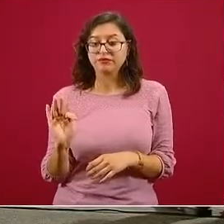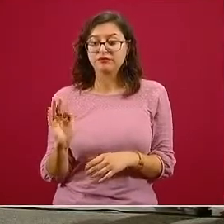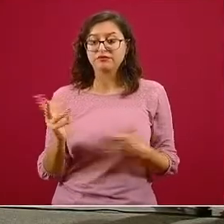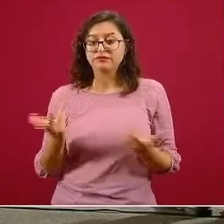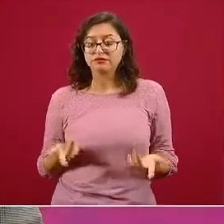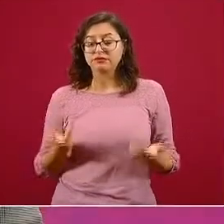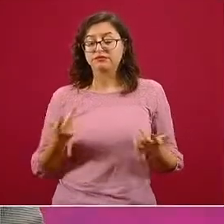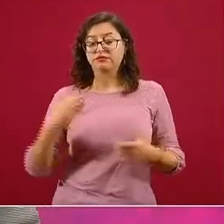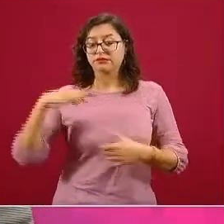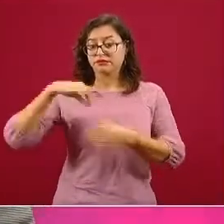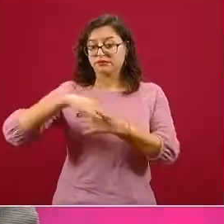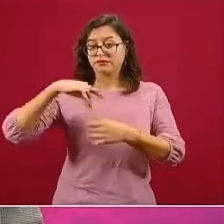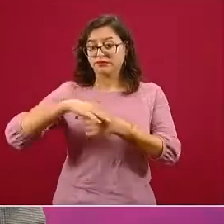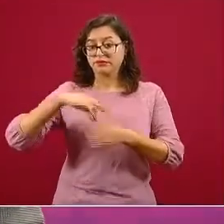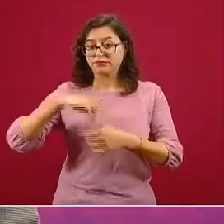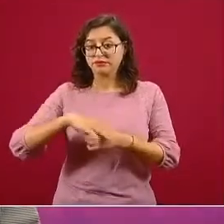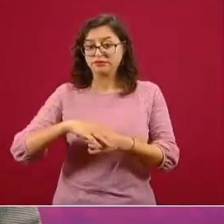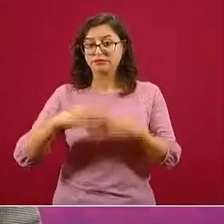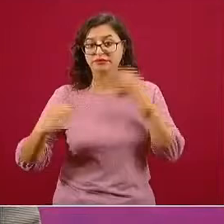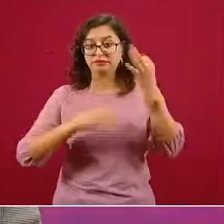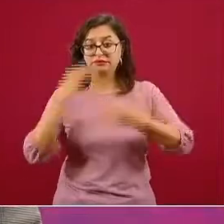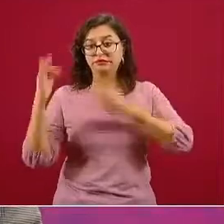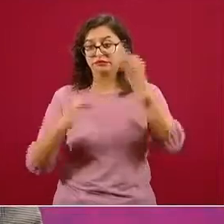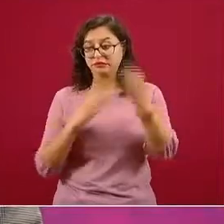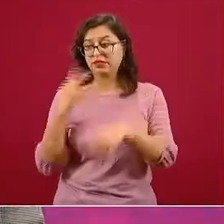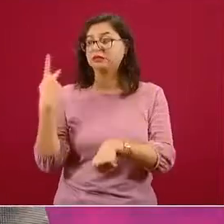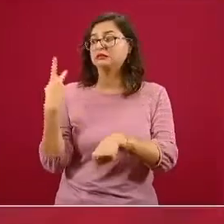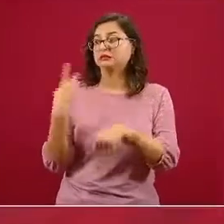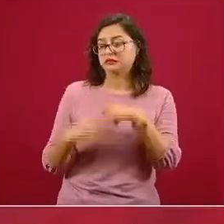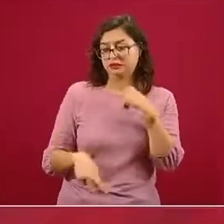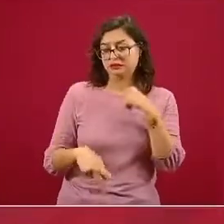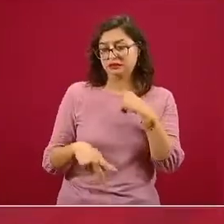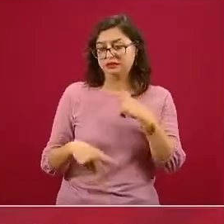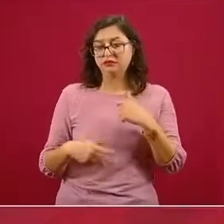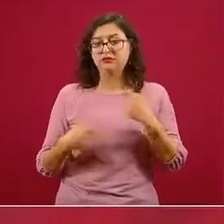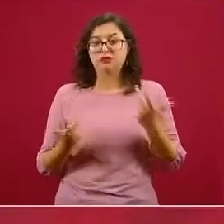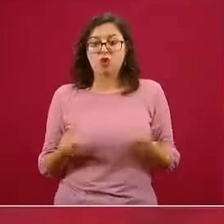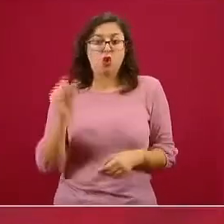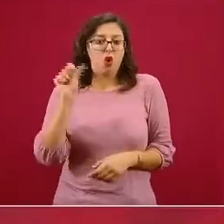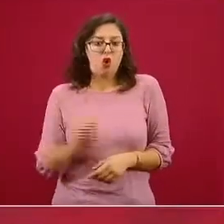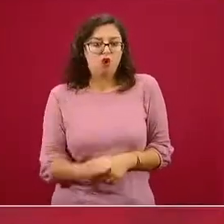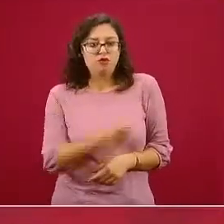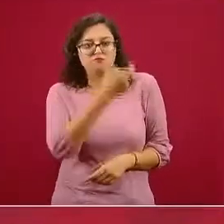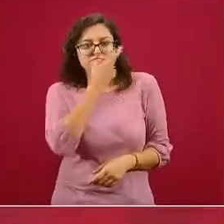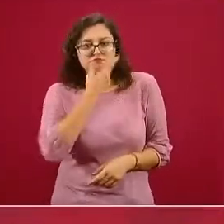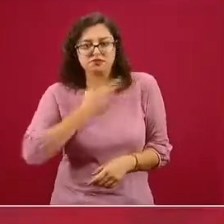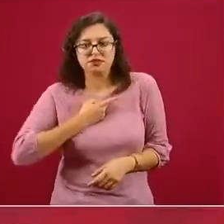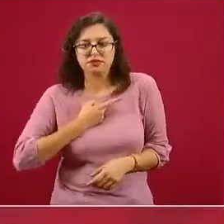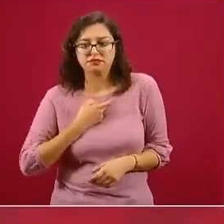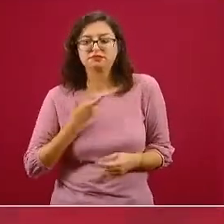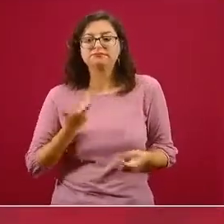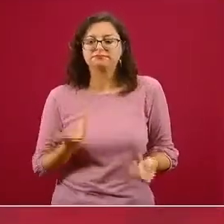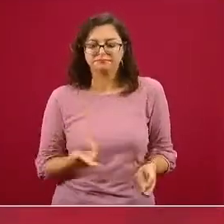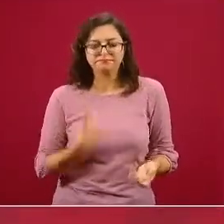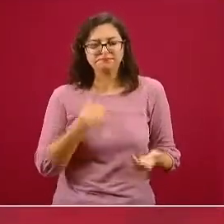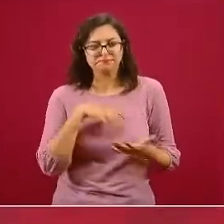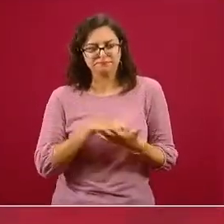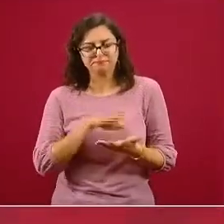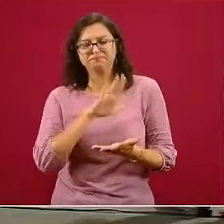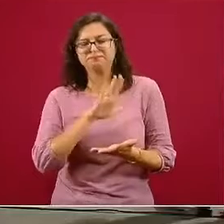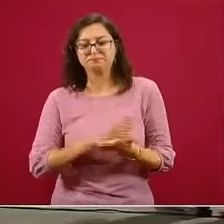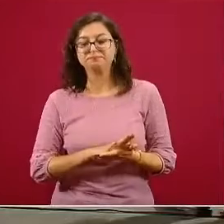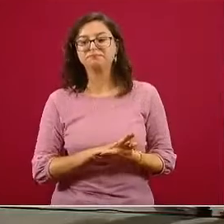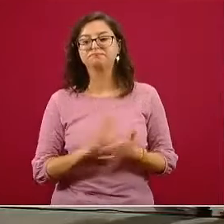la actividad electoral, incluyendo las campañas, un riesgo sanitario. Esto ocurrió hoy y hemos tomado conocimiento de